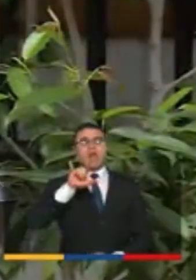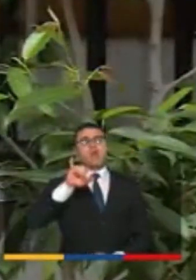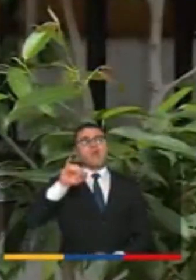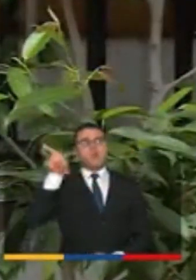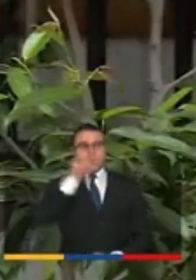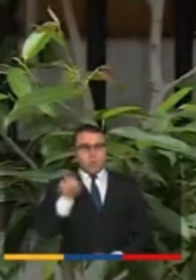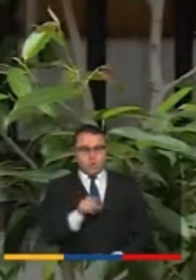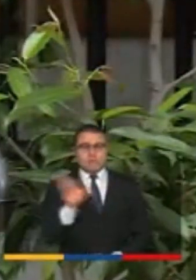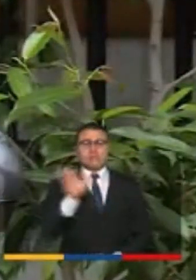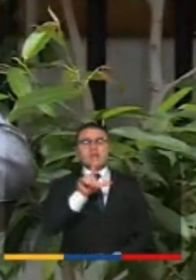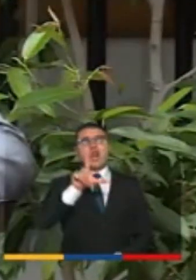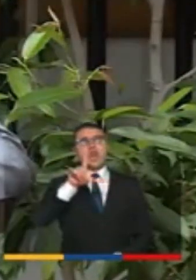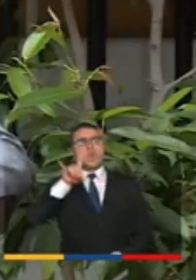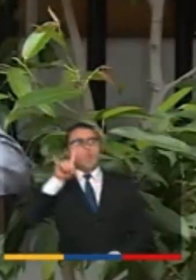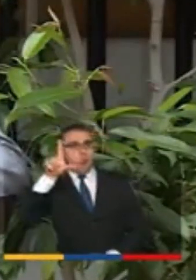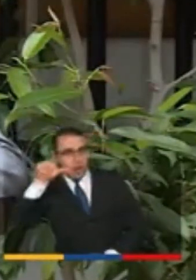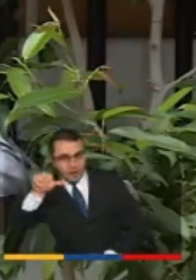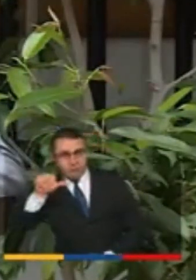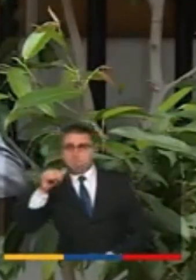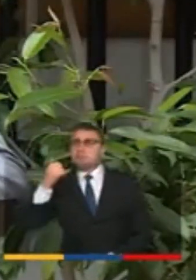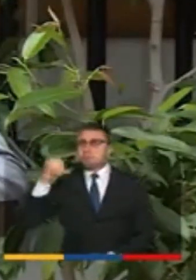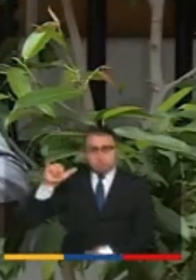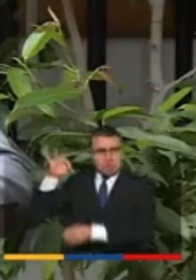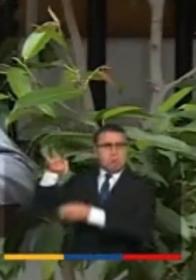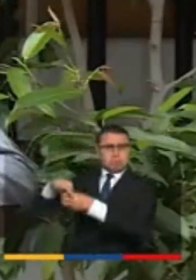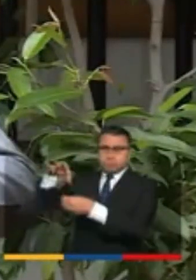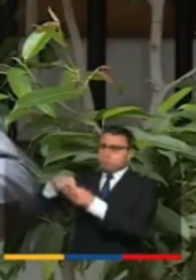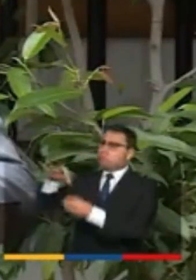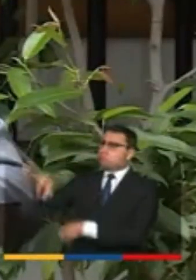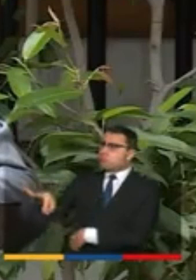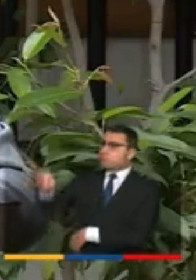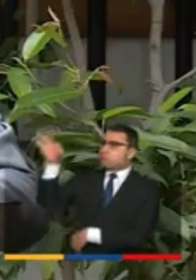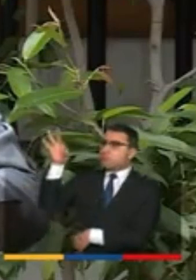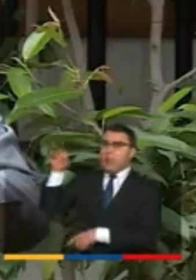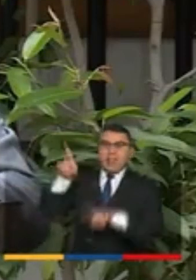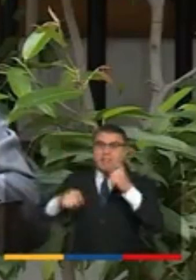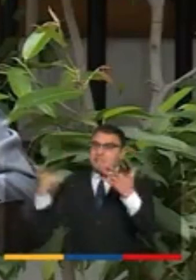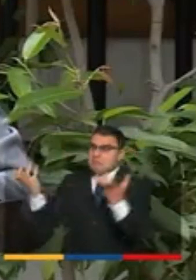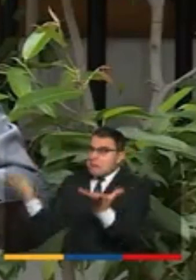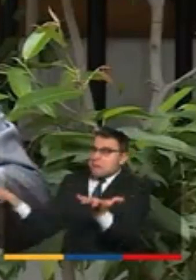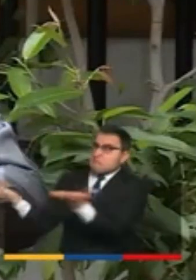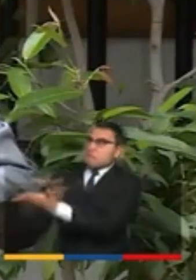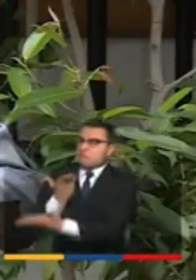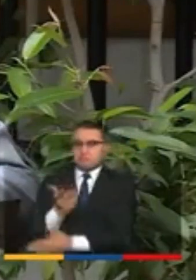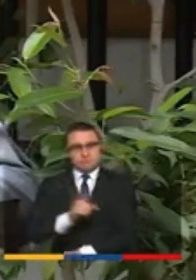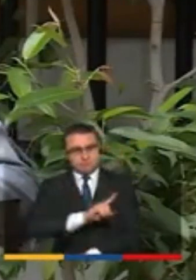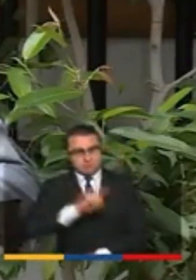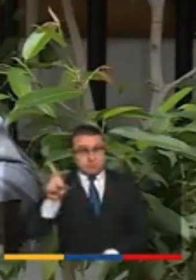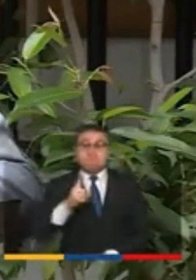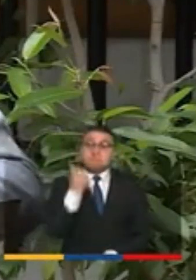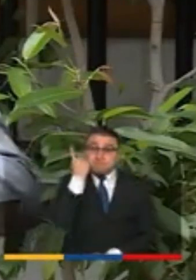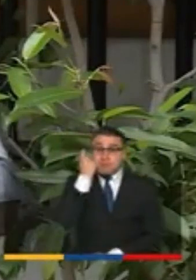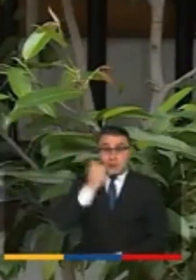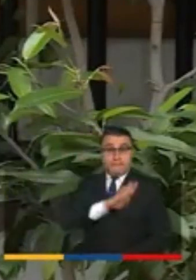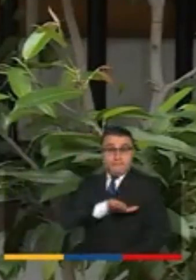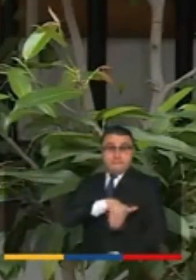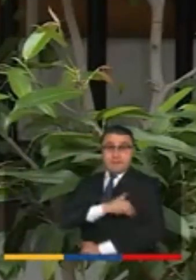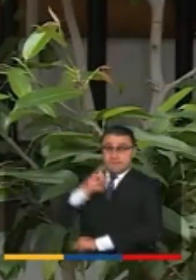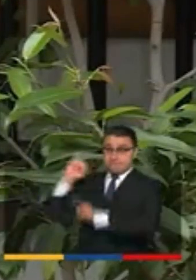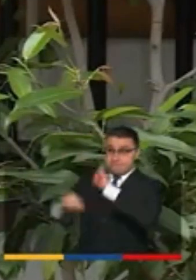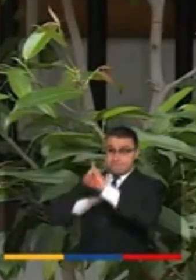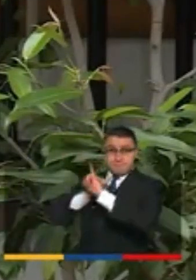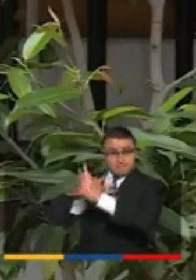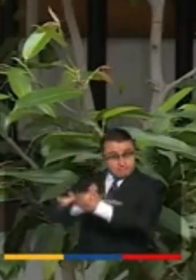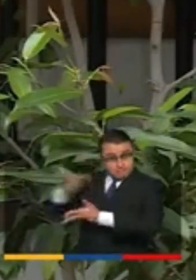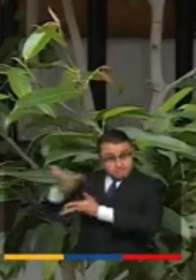Silva. En este sentido, y tal como lo anunció ayer nuestra canciller, que además estuvo en contacto